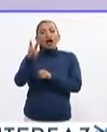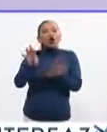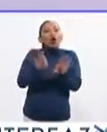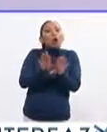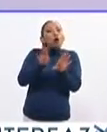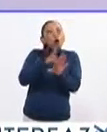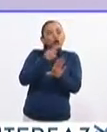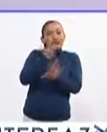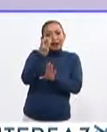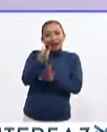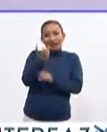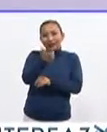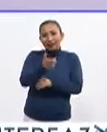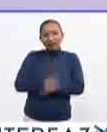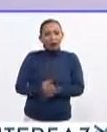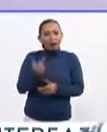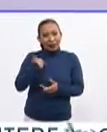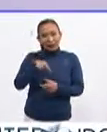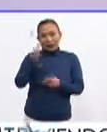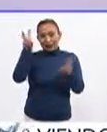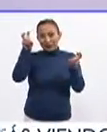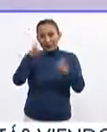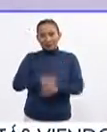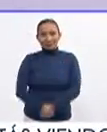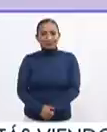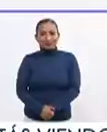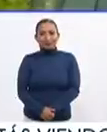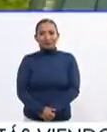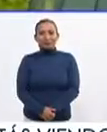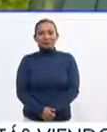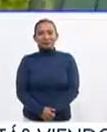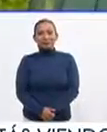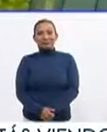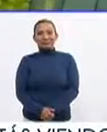cómo será utilizado el presupuesto en este rubro.